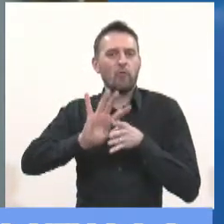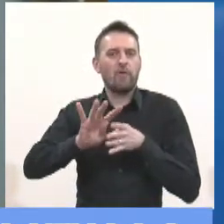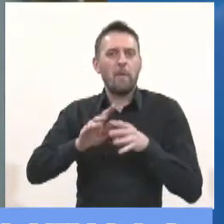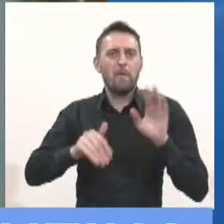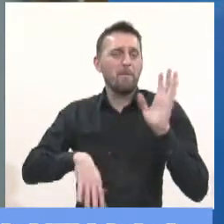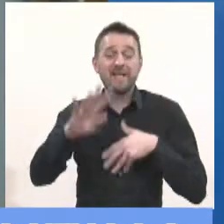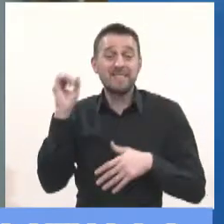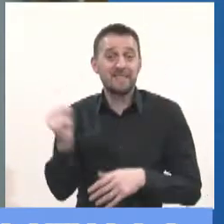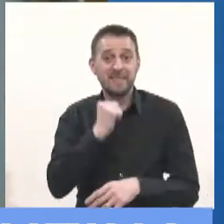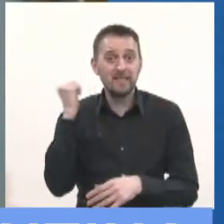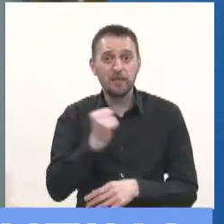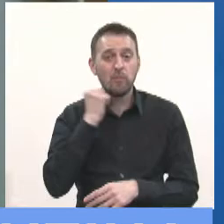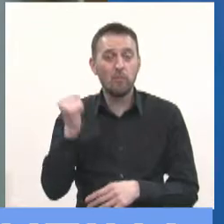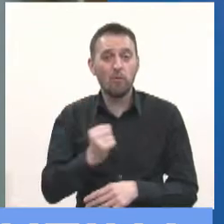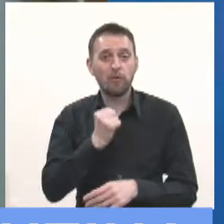importante que tiene hoy